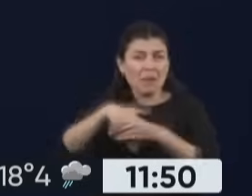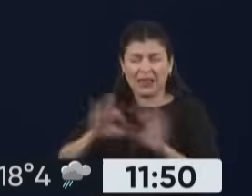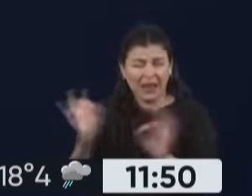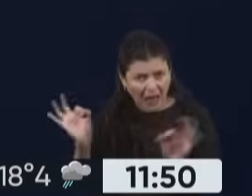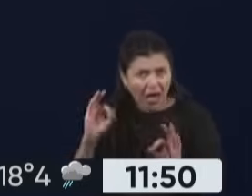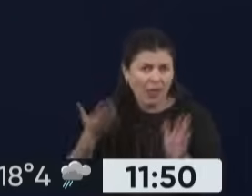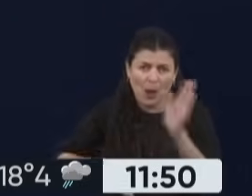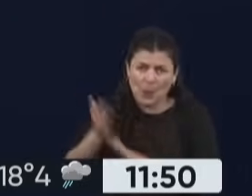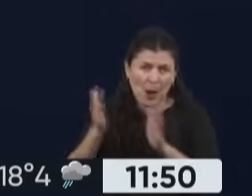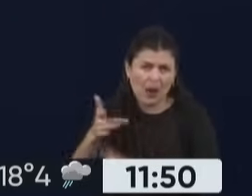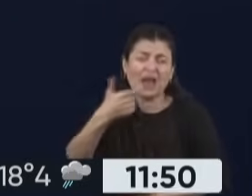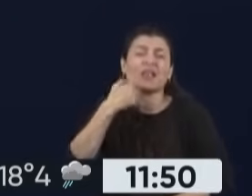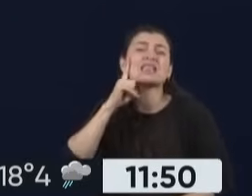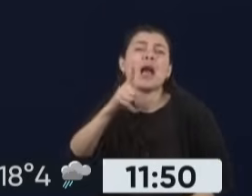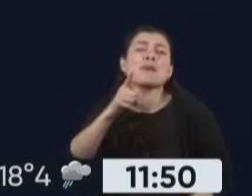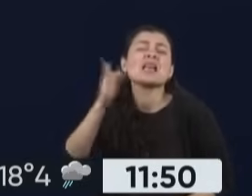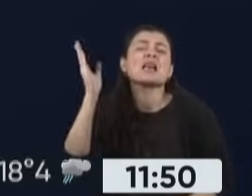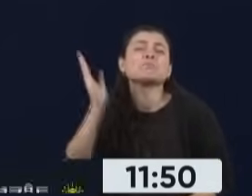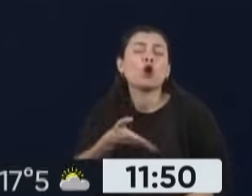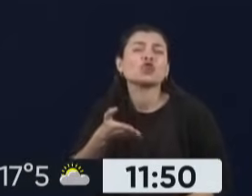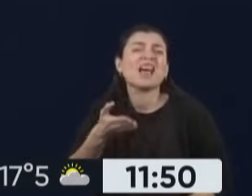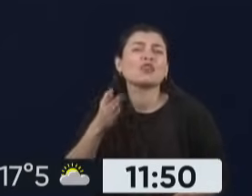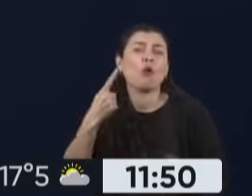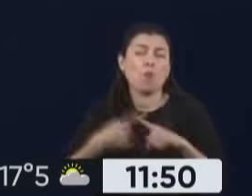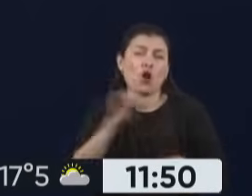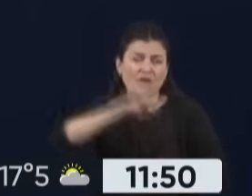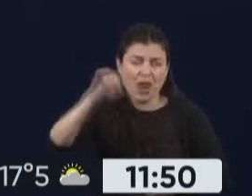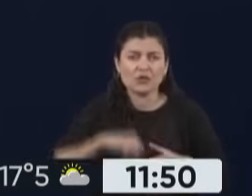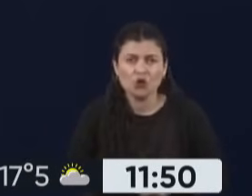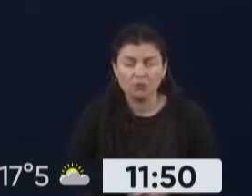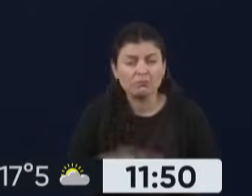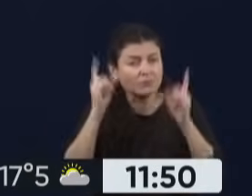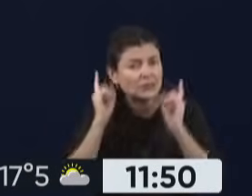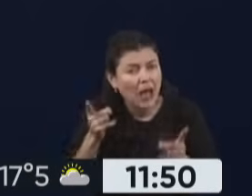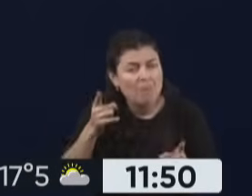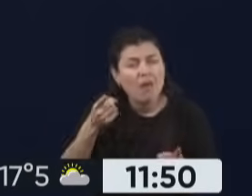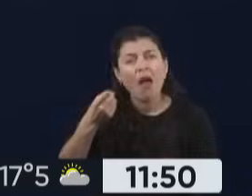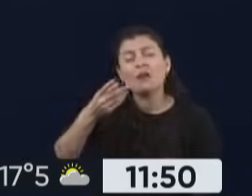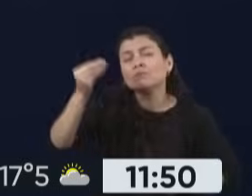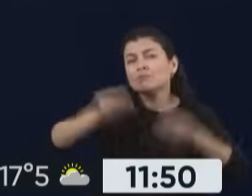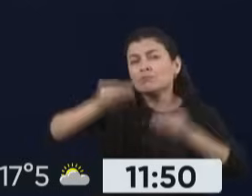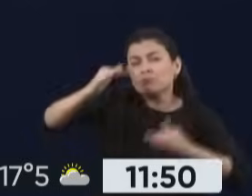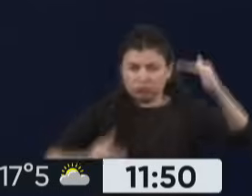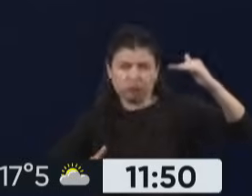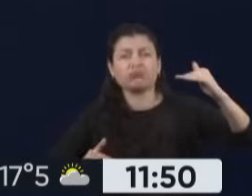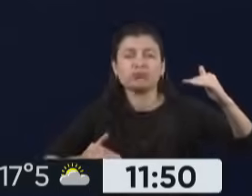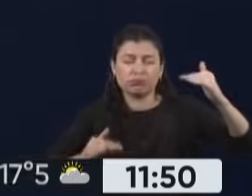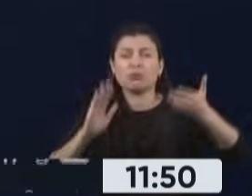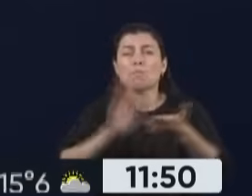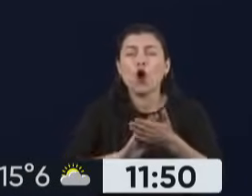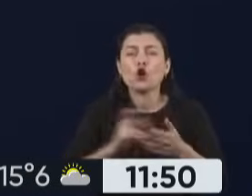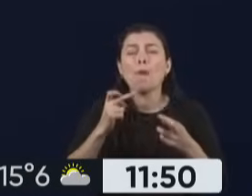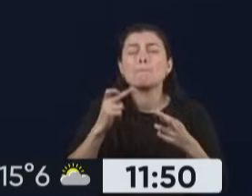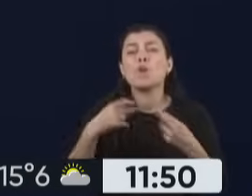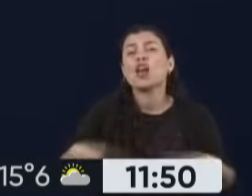del 200%, es decir, y un desbalance monetario que en el